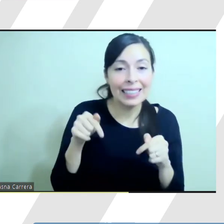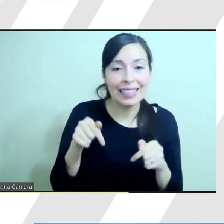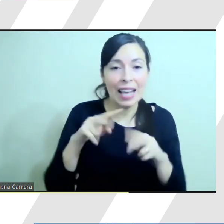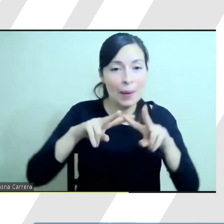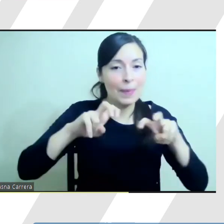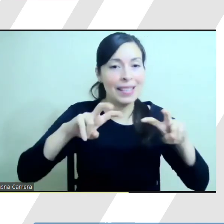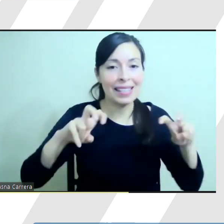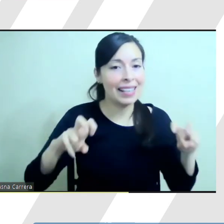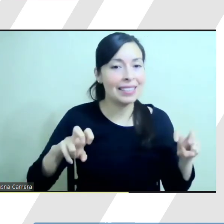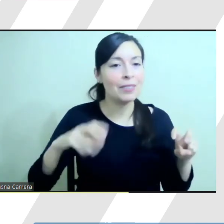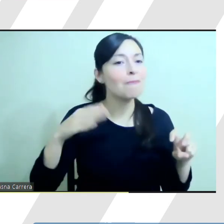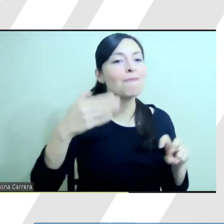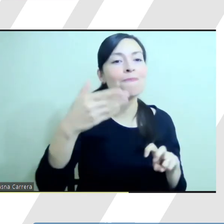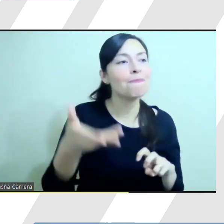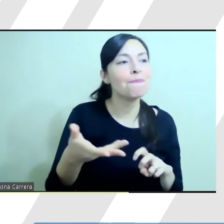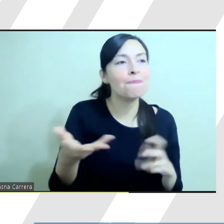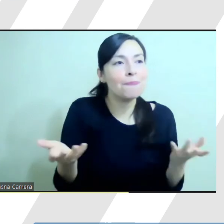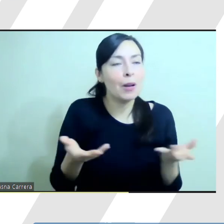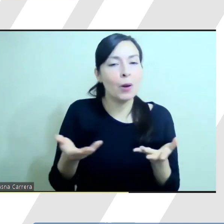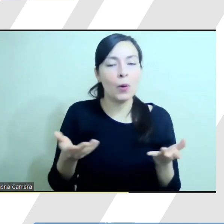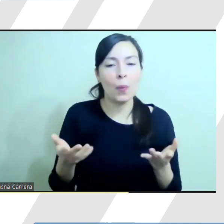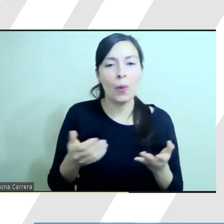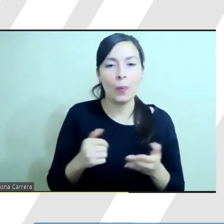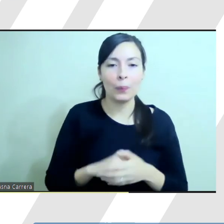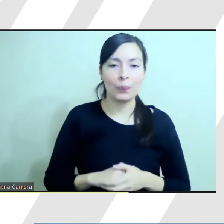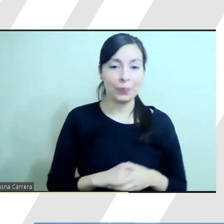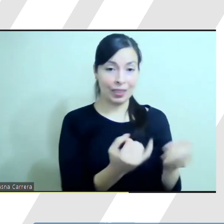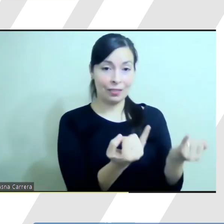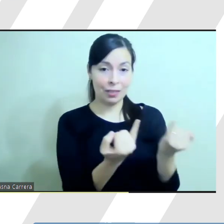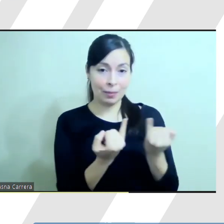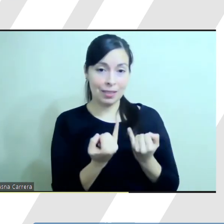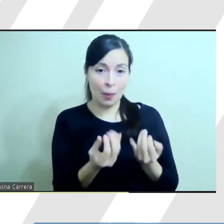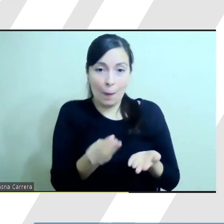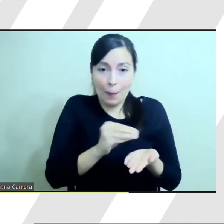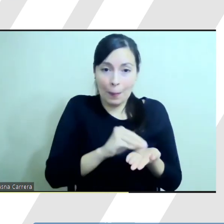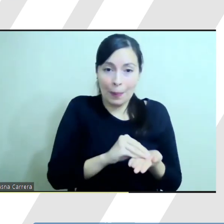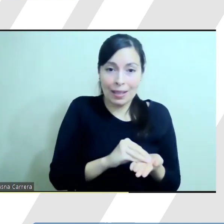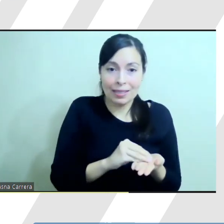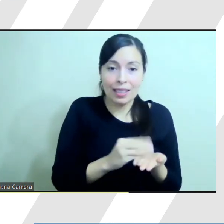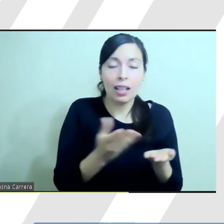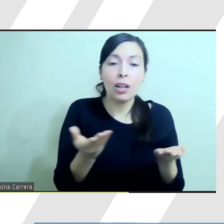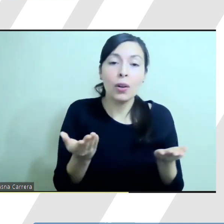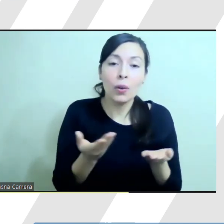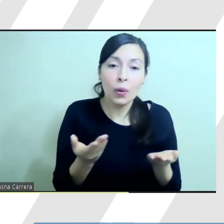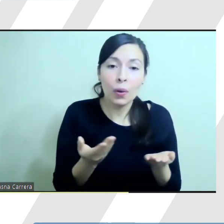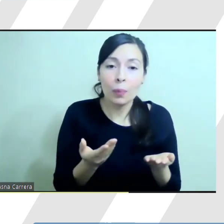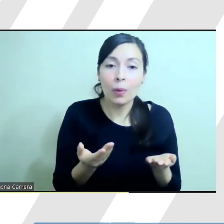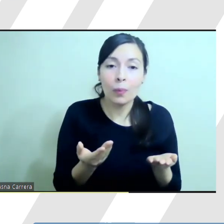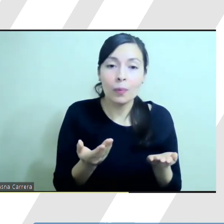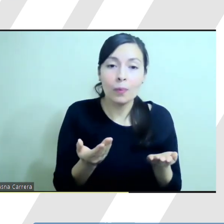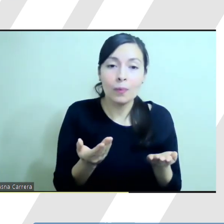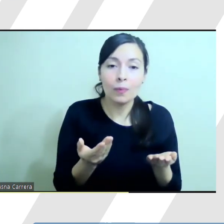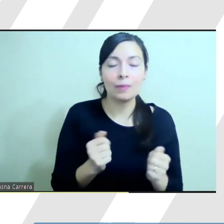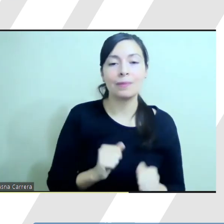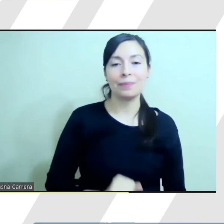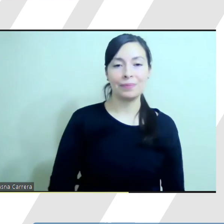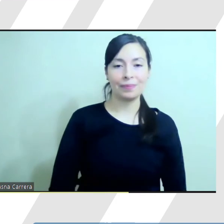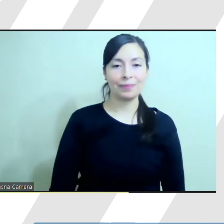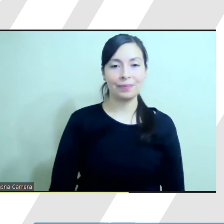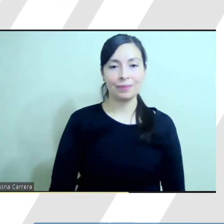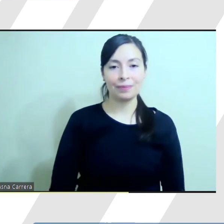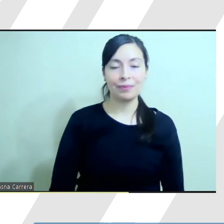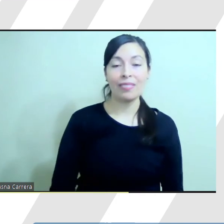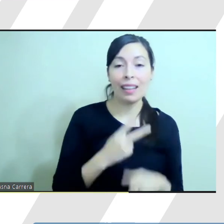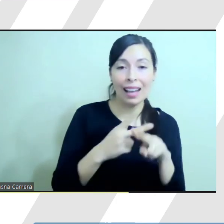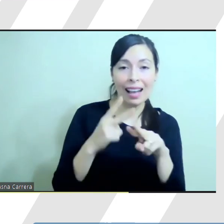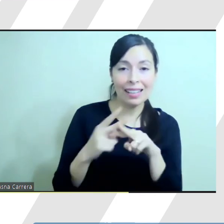investigación y recopilar más información, cómo lo socializarás a través de no sé, una infografía, un par